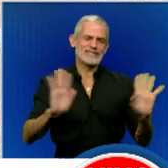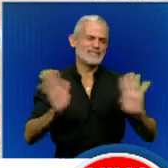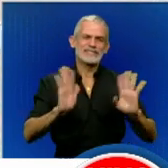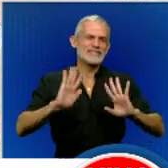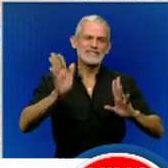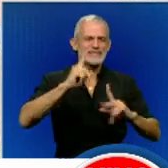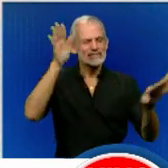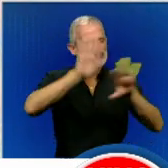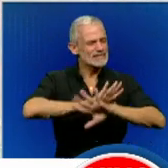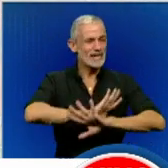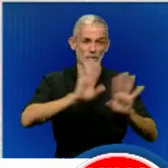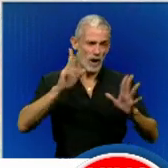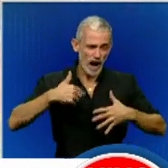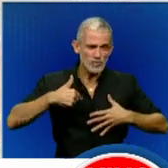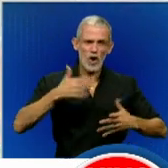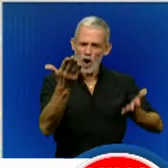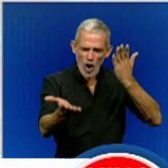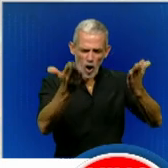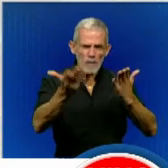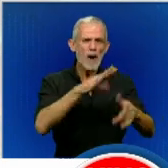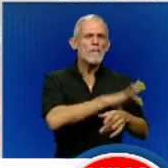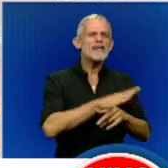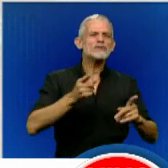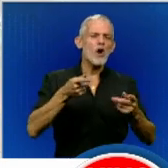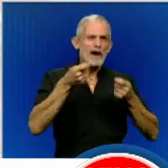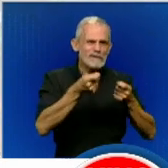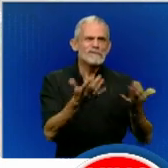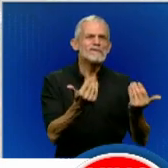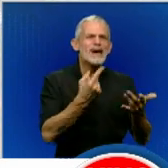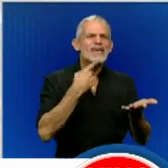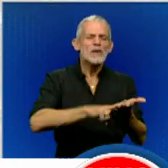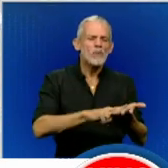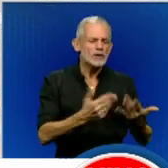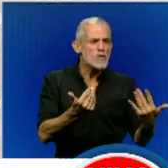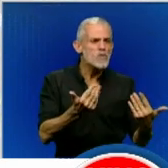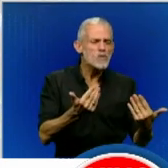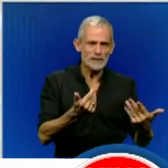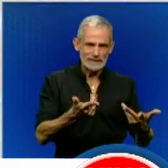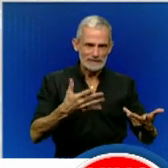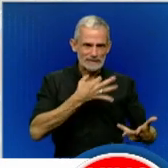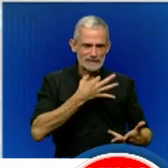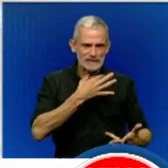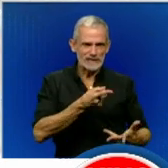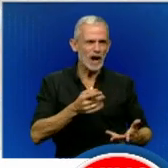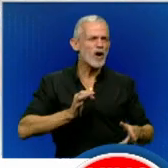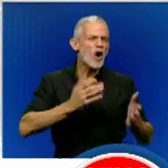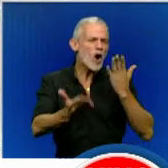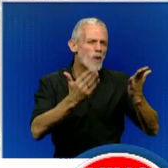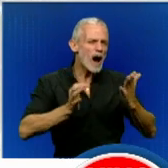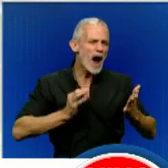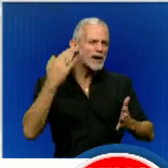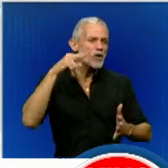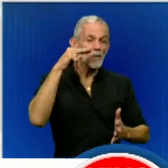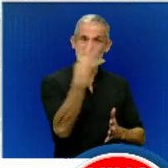equivocada mira y cuando comparó la presión tributaria y digo que es muy alta la estoy comparando con el año 2004